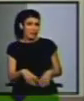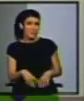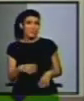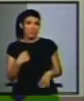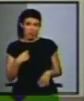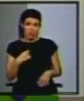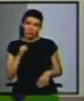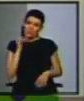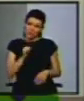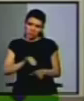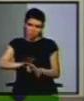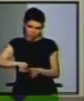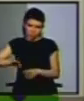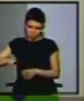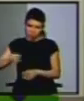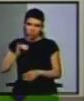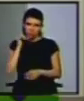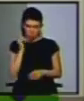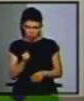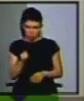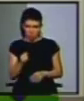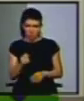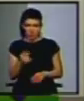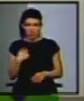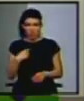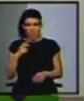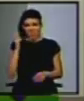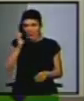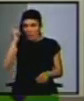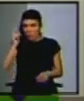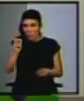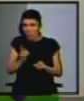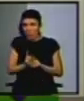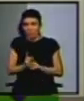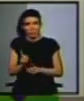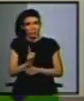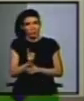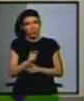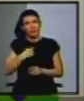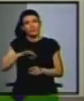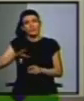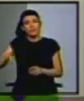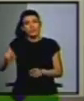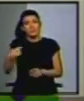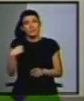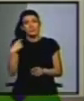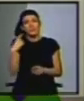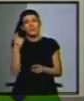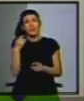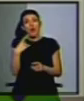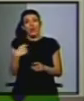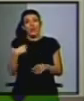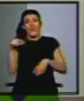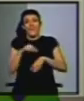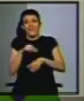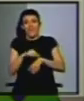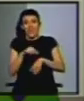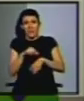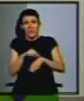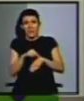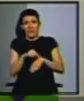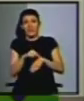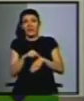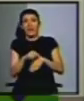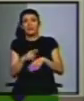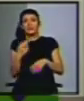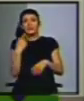delinquí, sí, delinquí, pero no soy un delincuente. Yo delinquí bajo los efectos de mi enfermedad, bajo